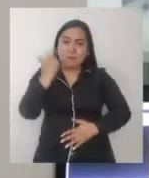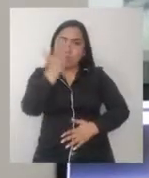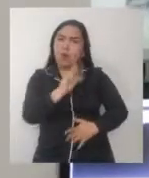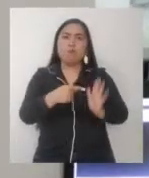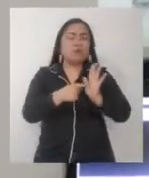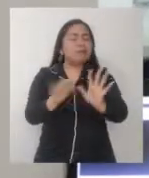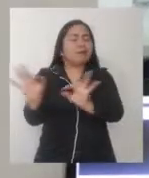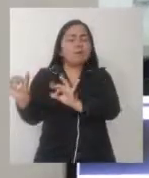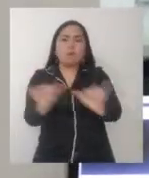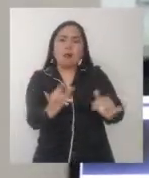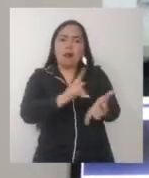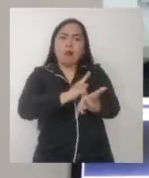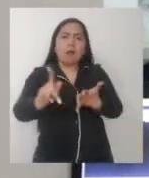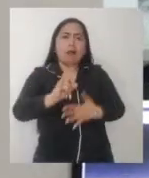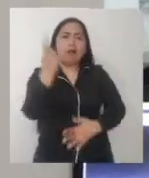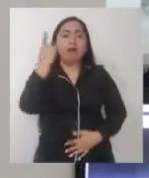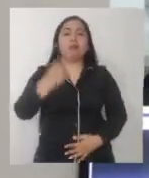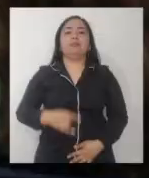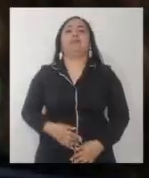emergencias obstétricas.